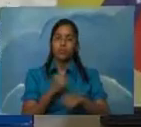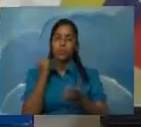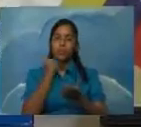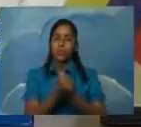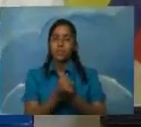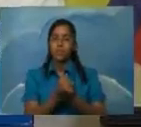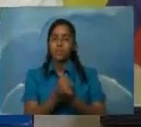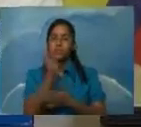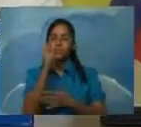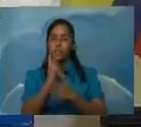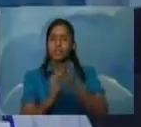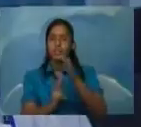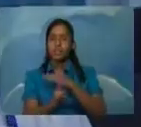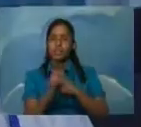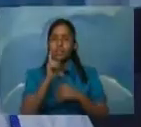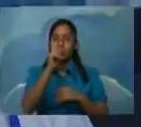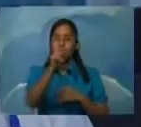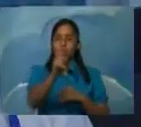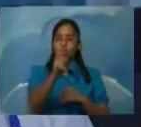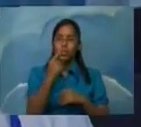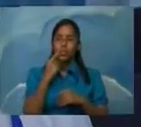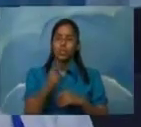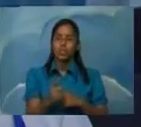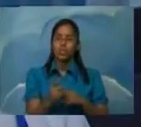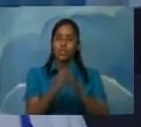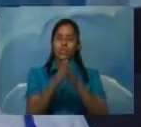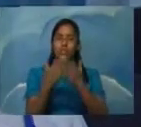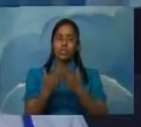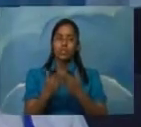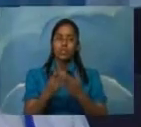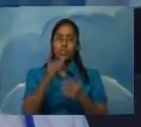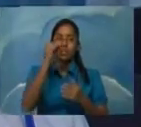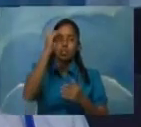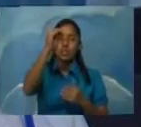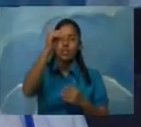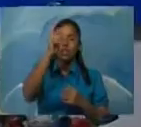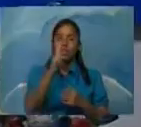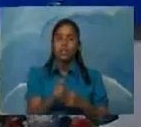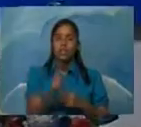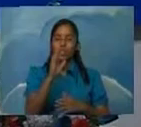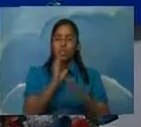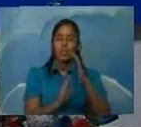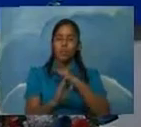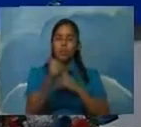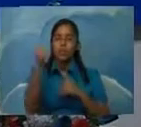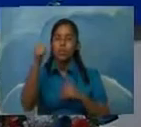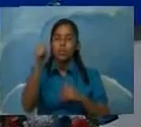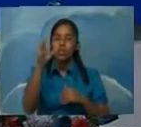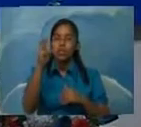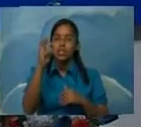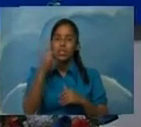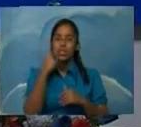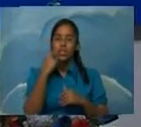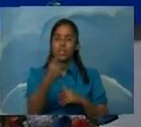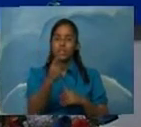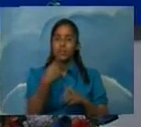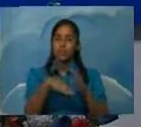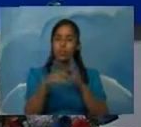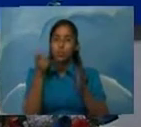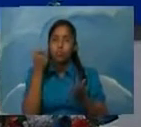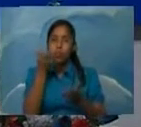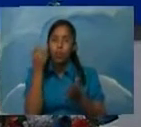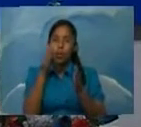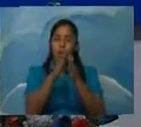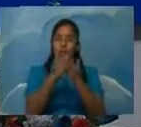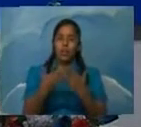Amén. Versículo 1. Estamos. Deuteronomio capítulo 16. Los que están en el cielote, busque la Biblia, busque